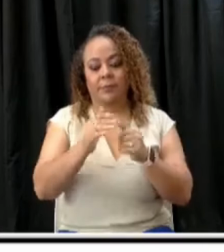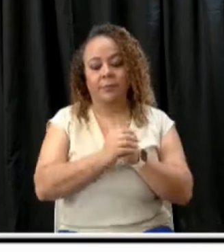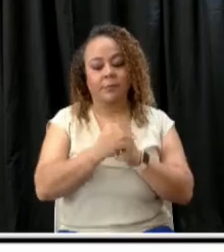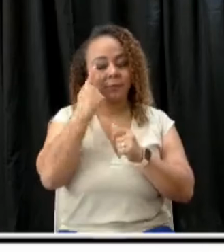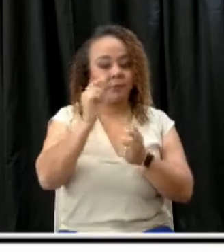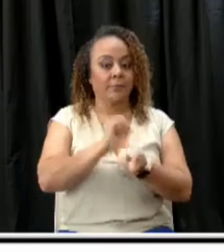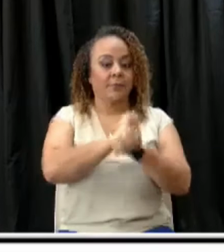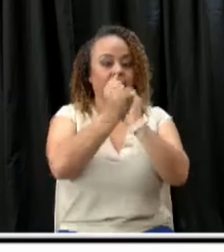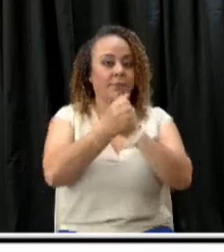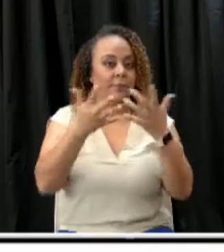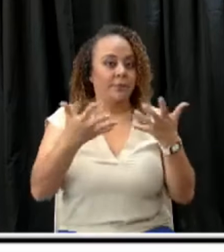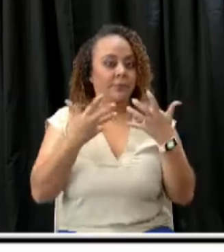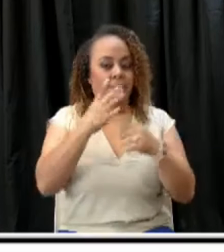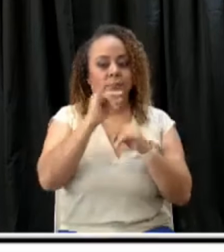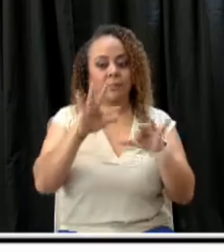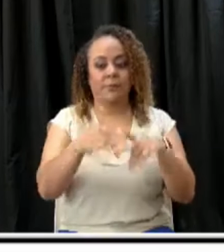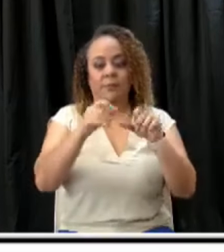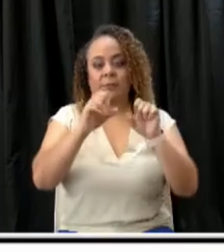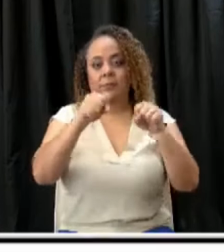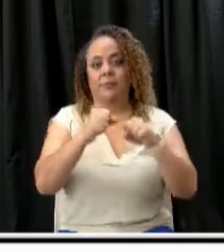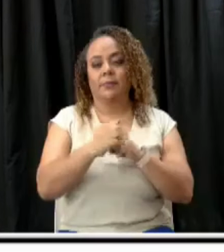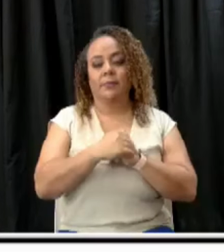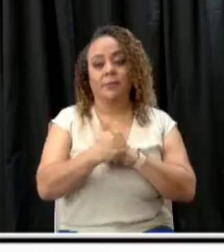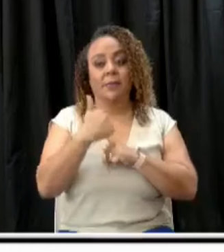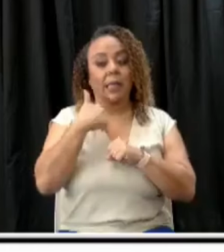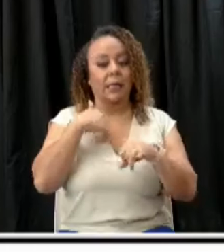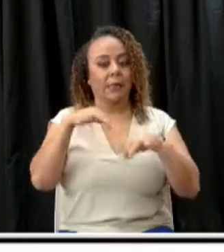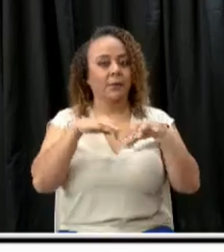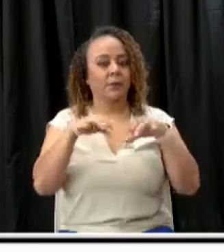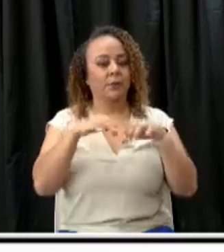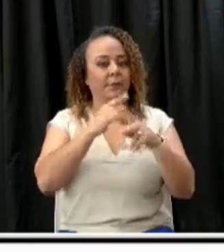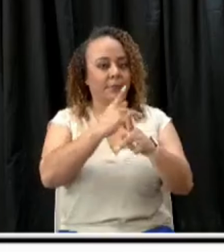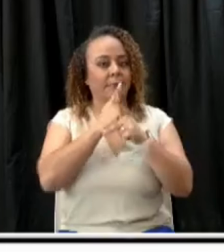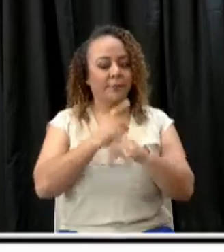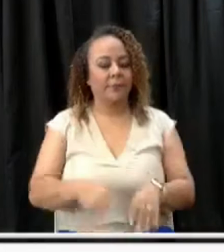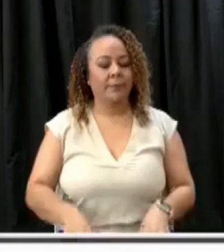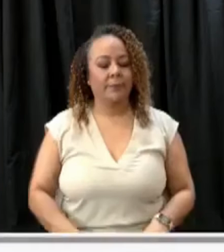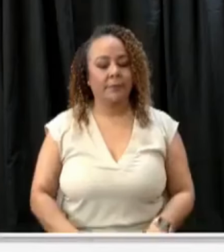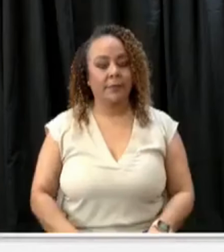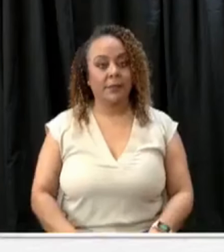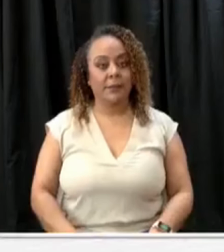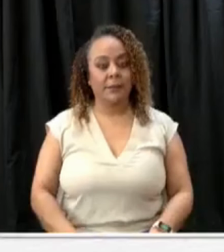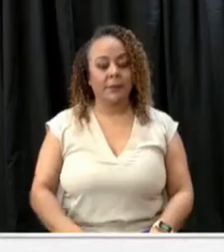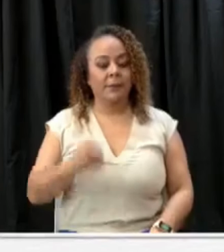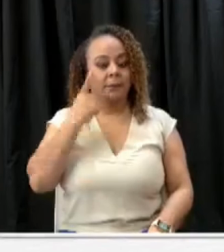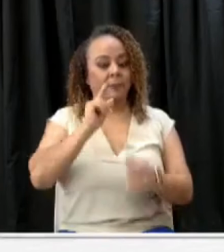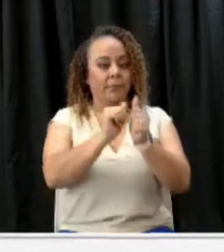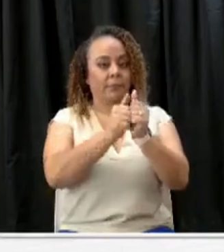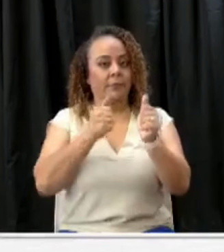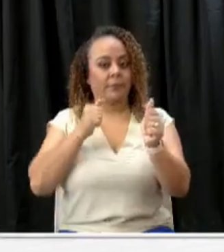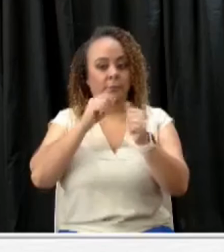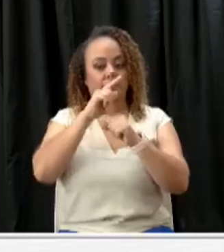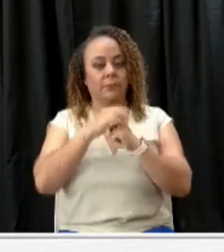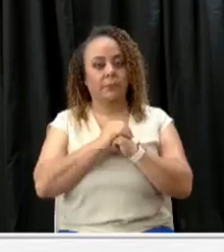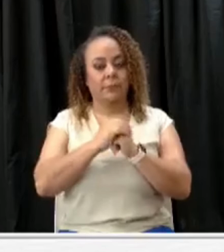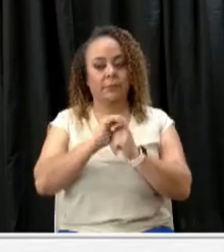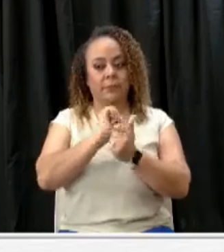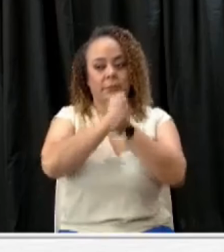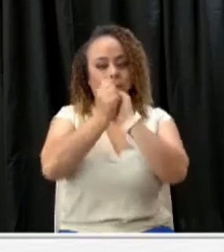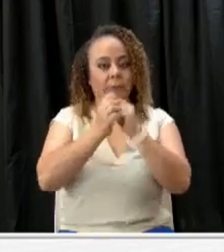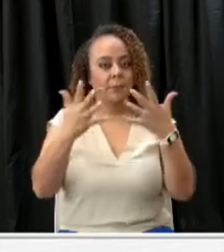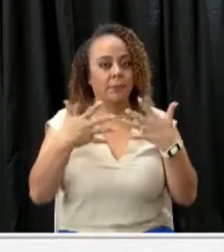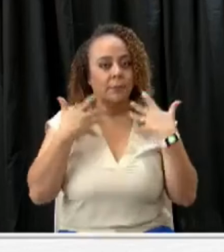el cambio climático y cómo podríamos generar acciones preventivas para retrasar la aparición del cambio